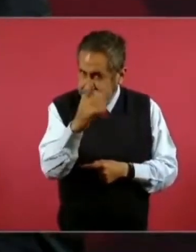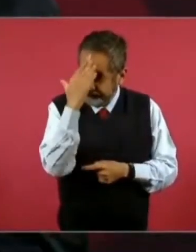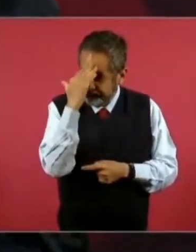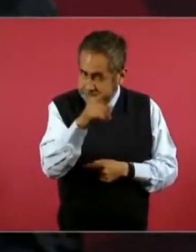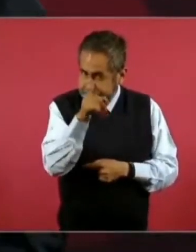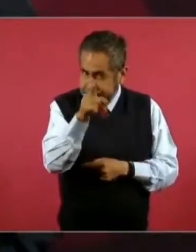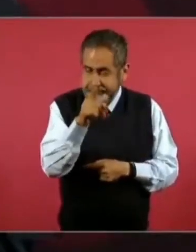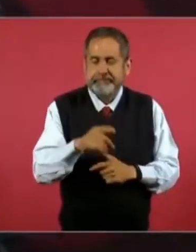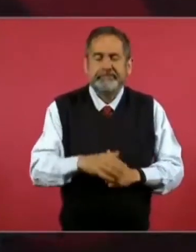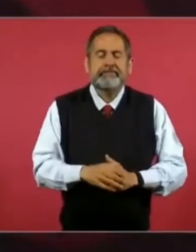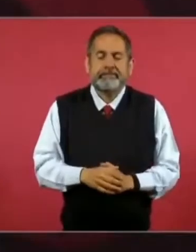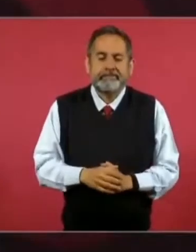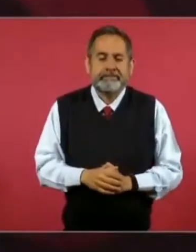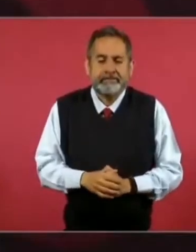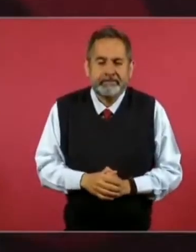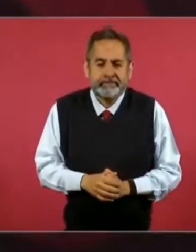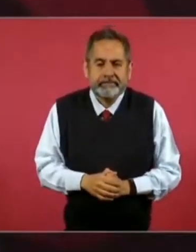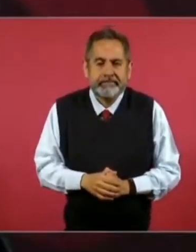ellos